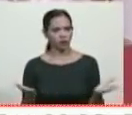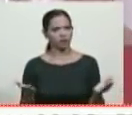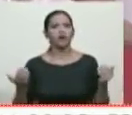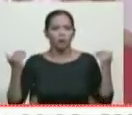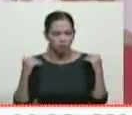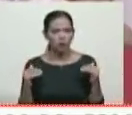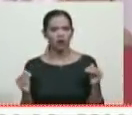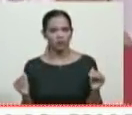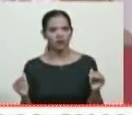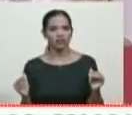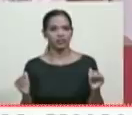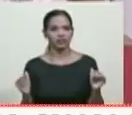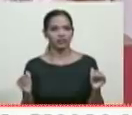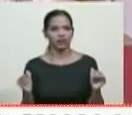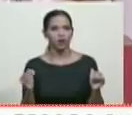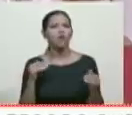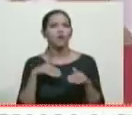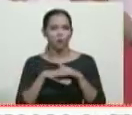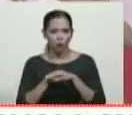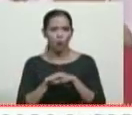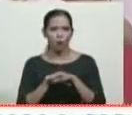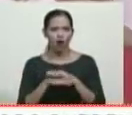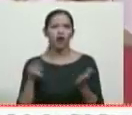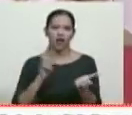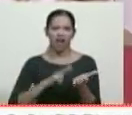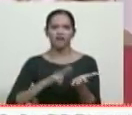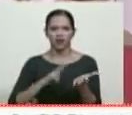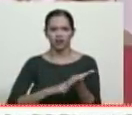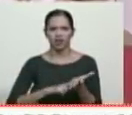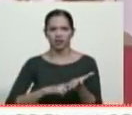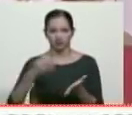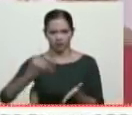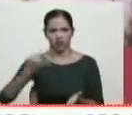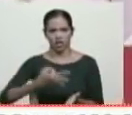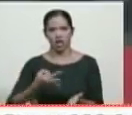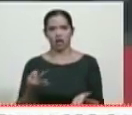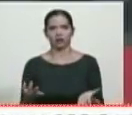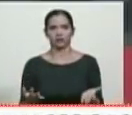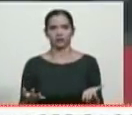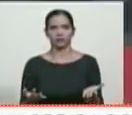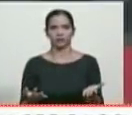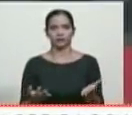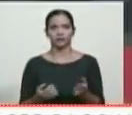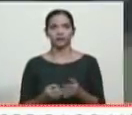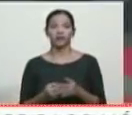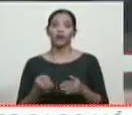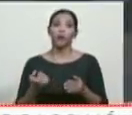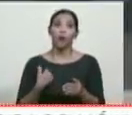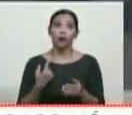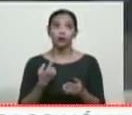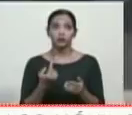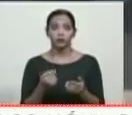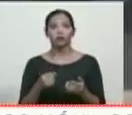menos conserva la verdad verdadera. Claro, pero yo